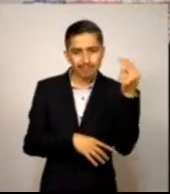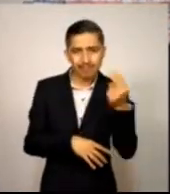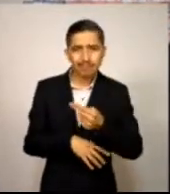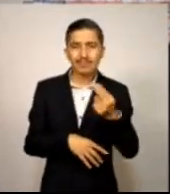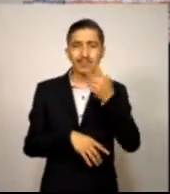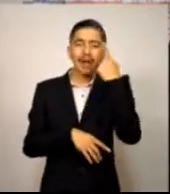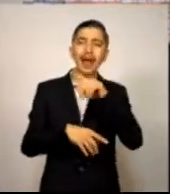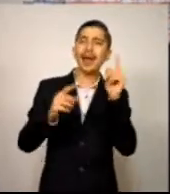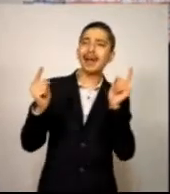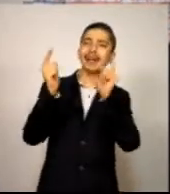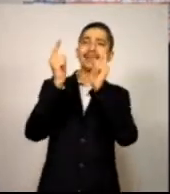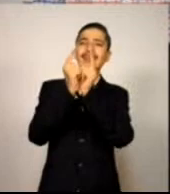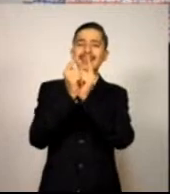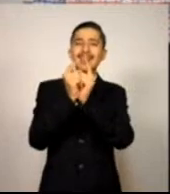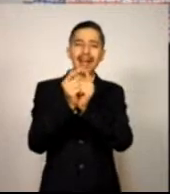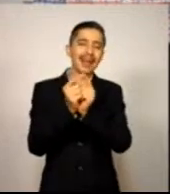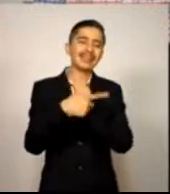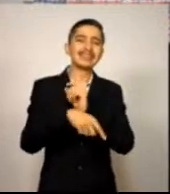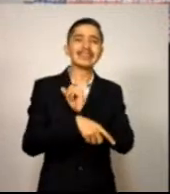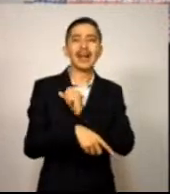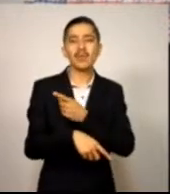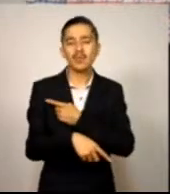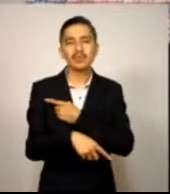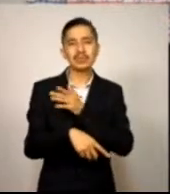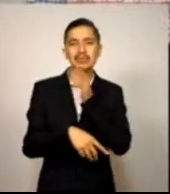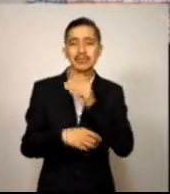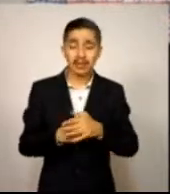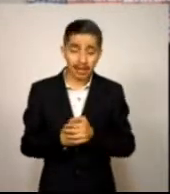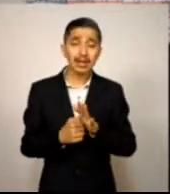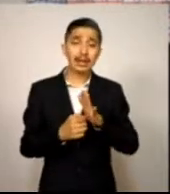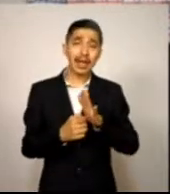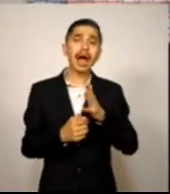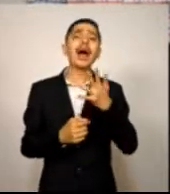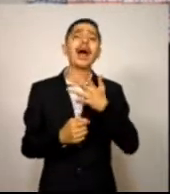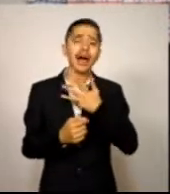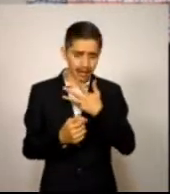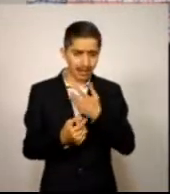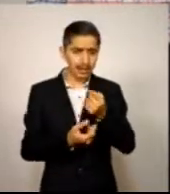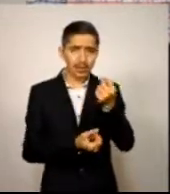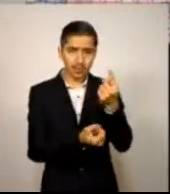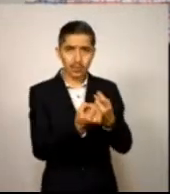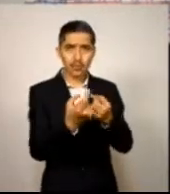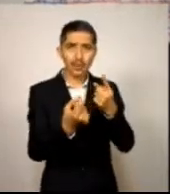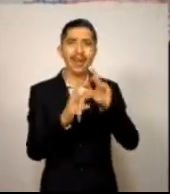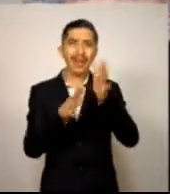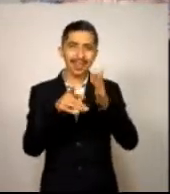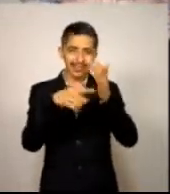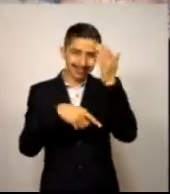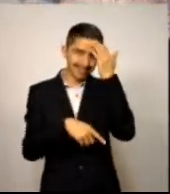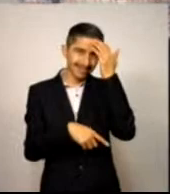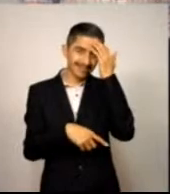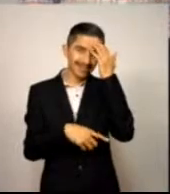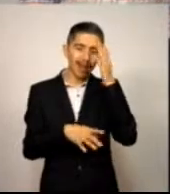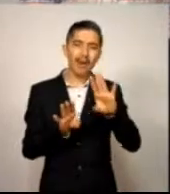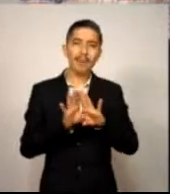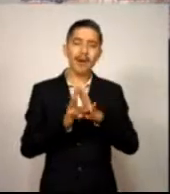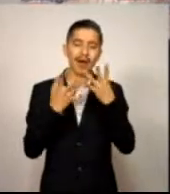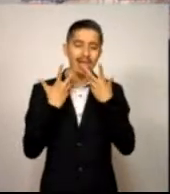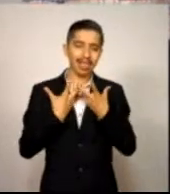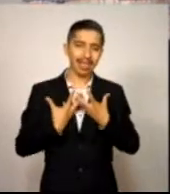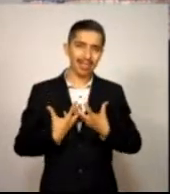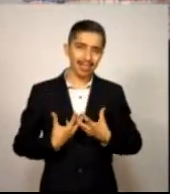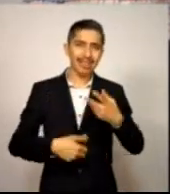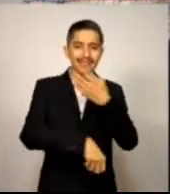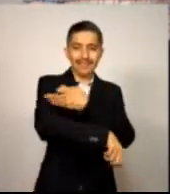urgentes de verse por salud y hay casos también que los conocemos si son muy